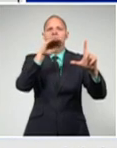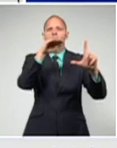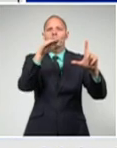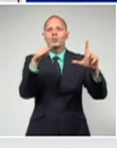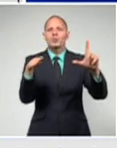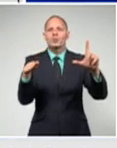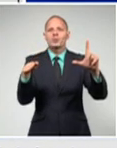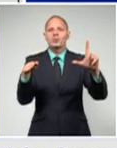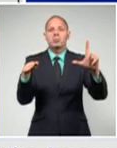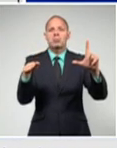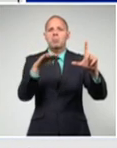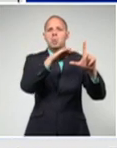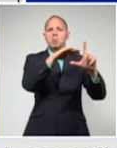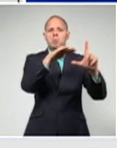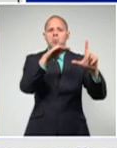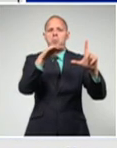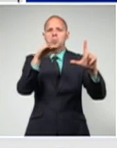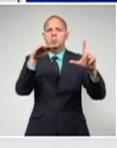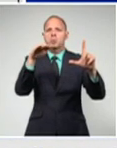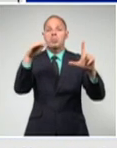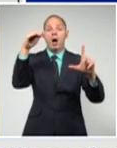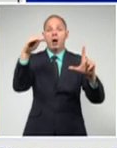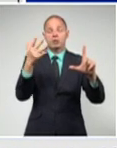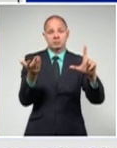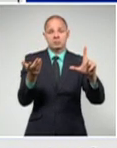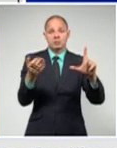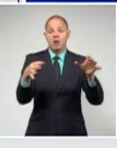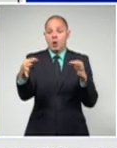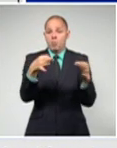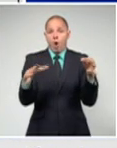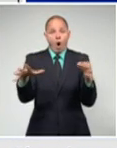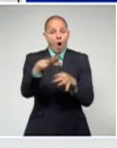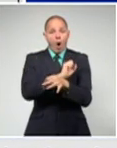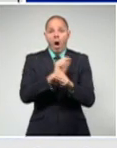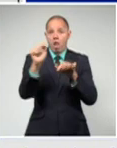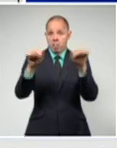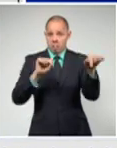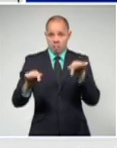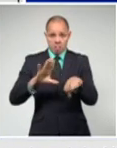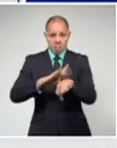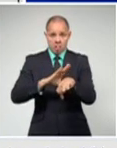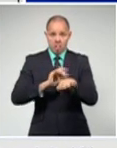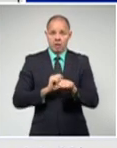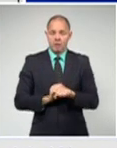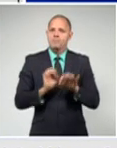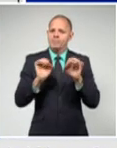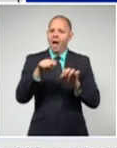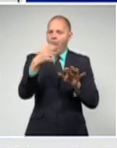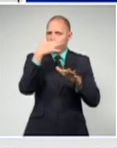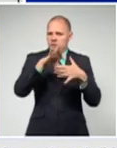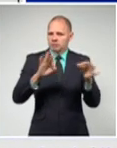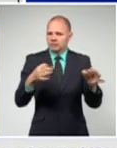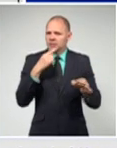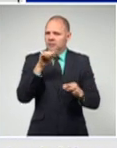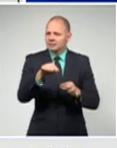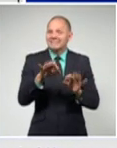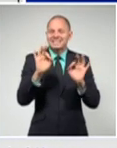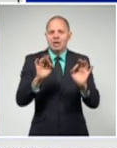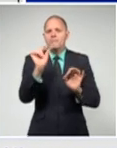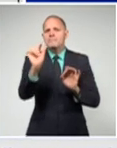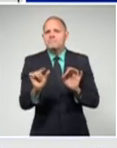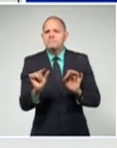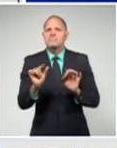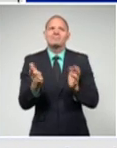Además ha reportado casos en todos sus municipios. Artemisa es otra provincia que, por los movimientos de personas que tienen,